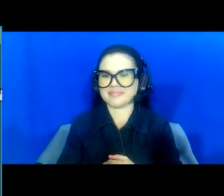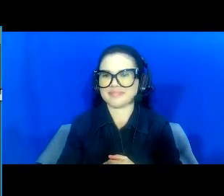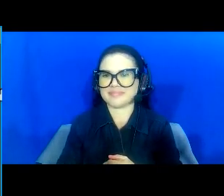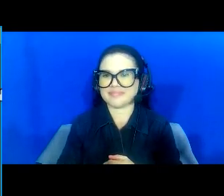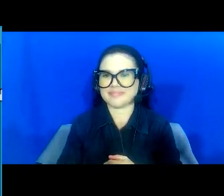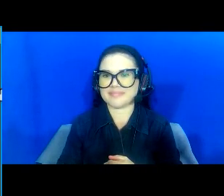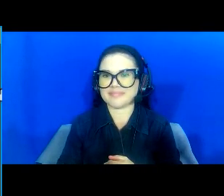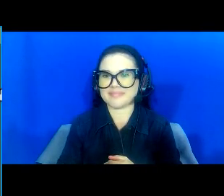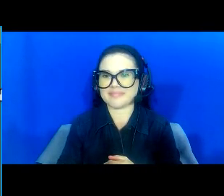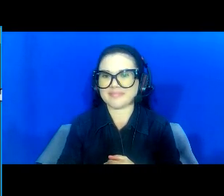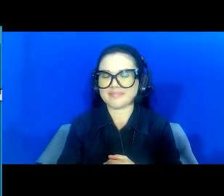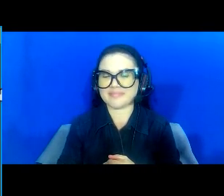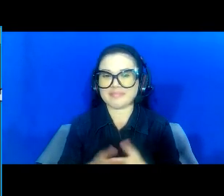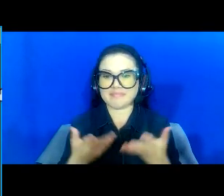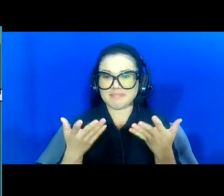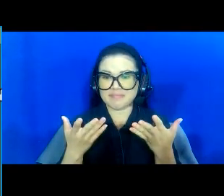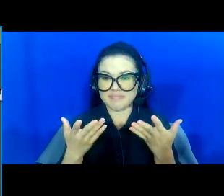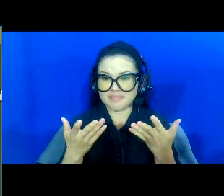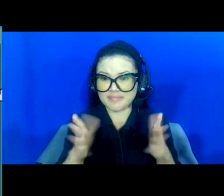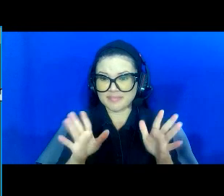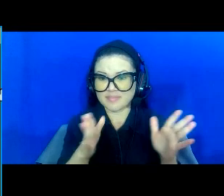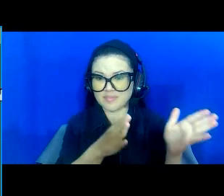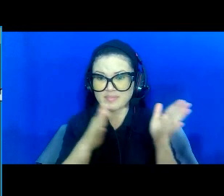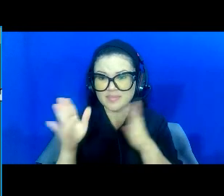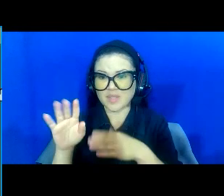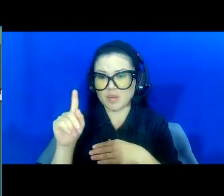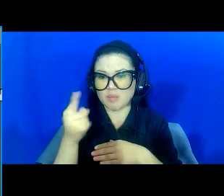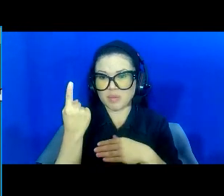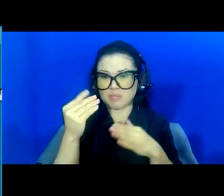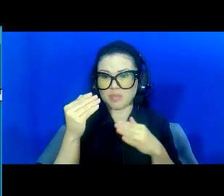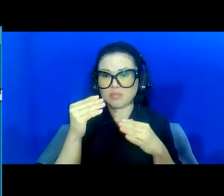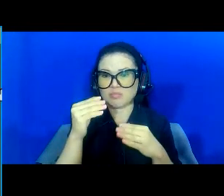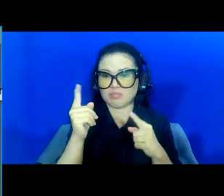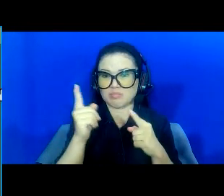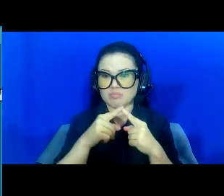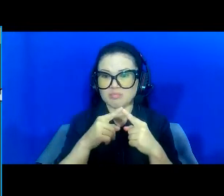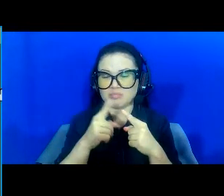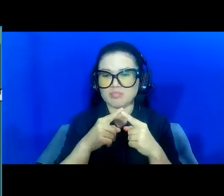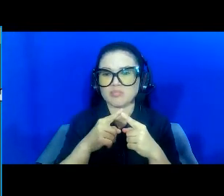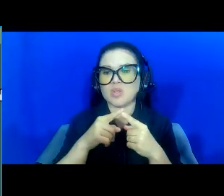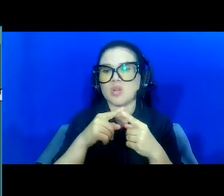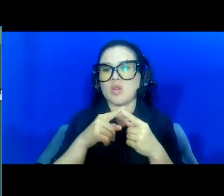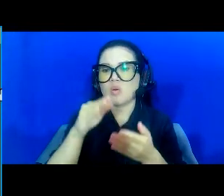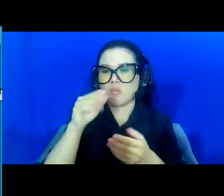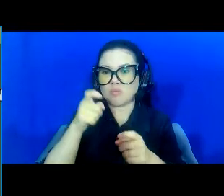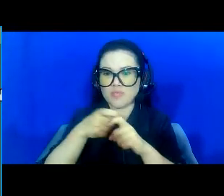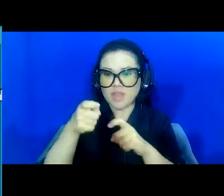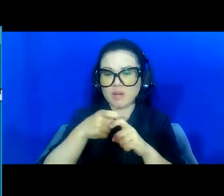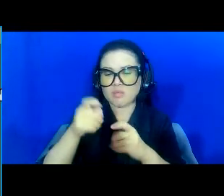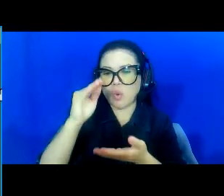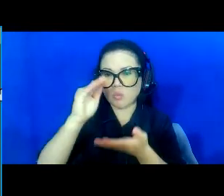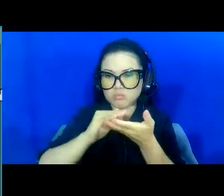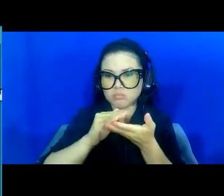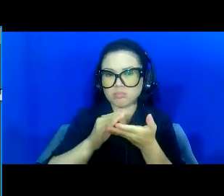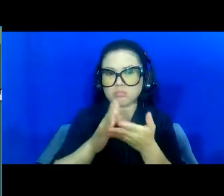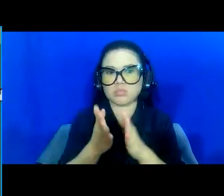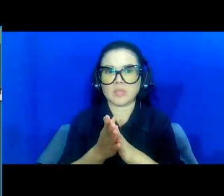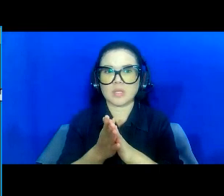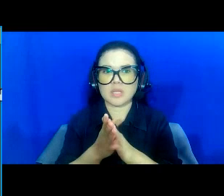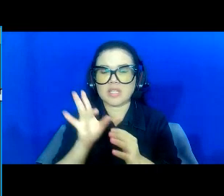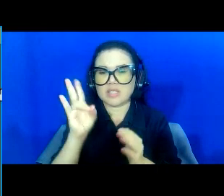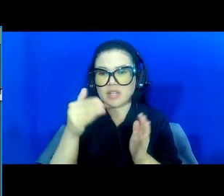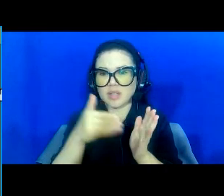Entrando así un poco, ¿verdad?, al primer componente que viene siendo el de tratamiento y reducción de daños, como habíamos hablado, el financiamiento solicitado es de